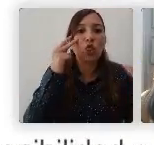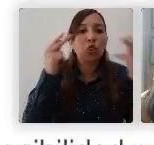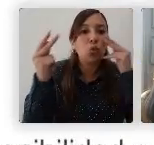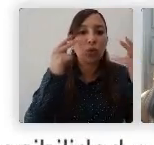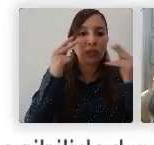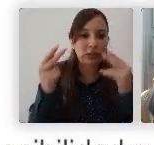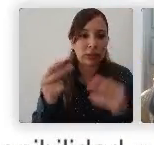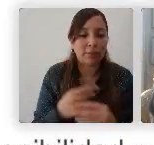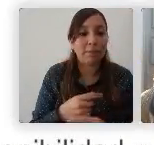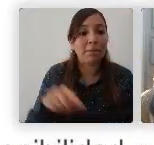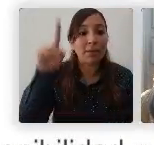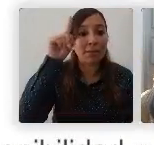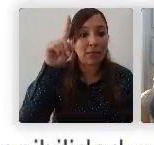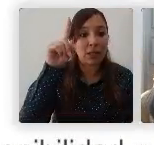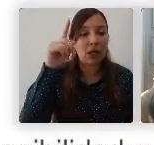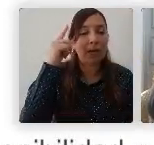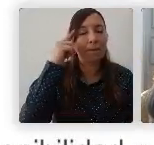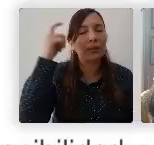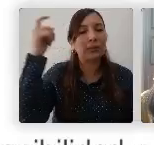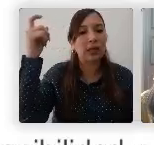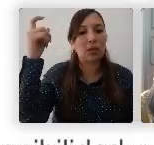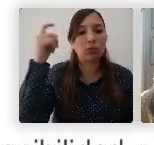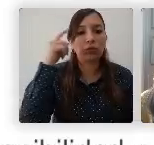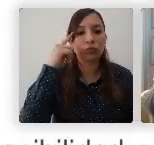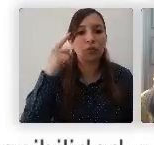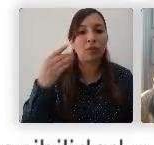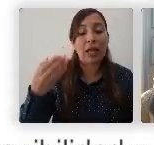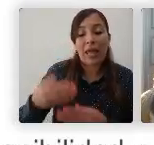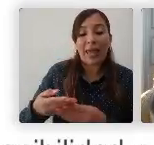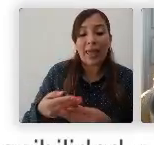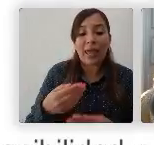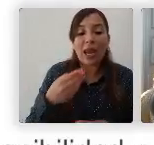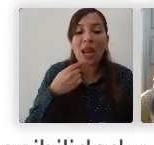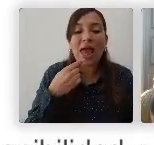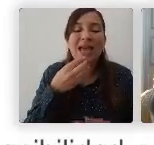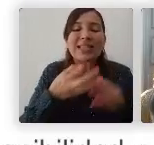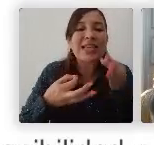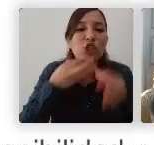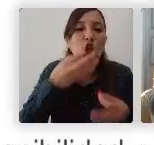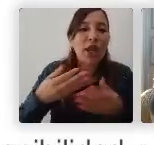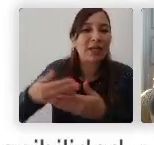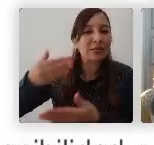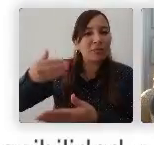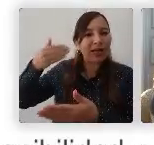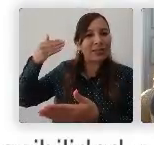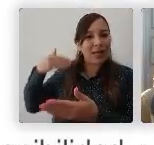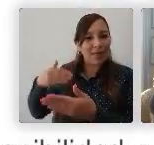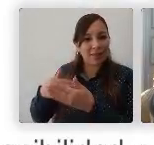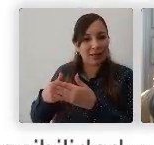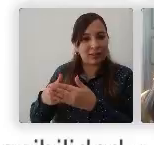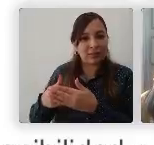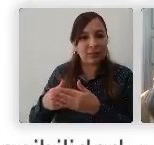la primera reflexión que les quería traer el día de hoy es que las tradiciones locales la disponibilidad y la calidad de los servicios